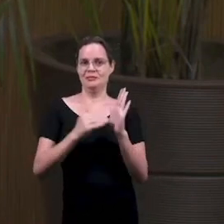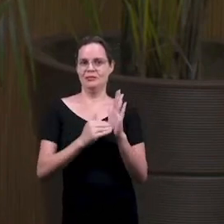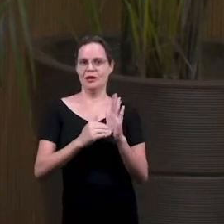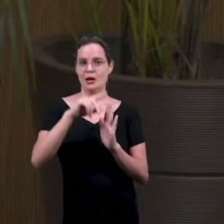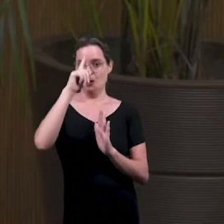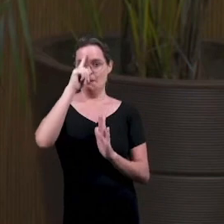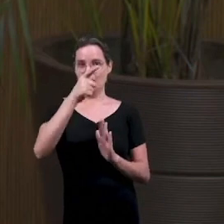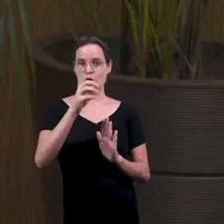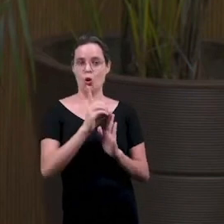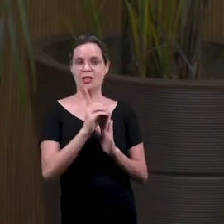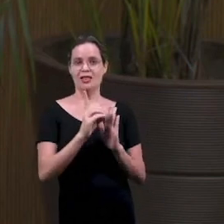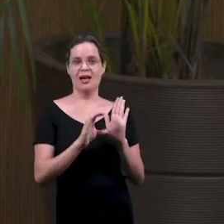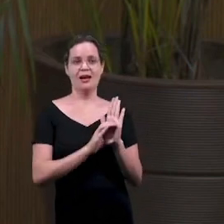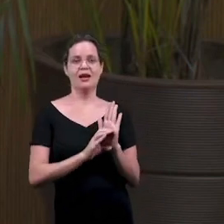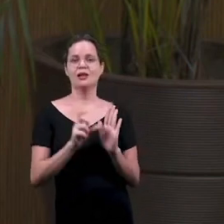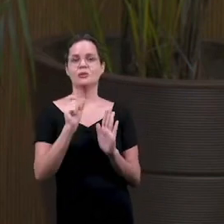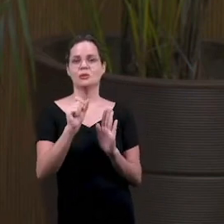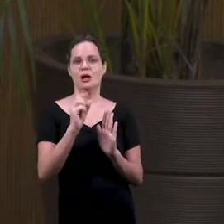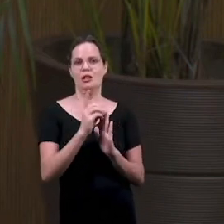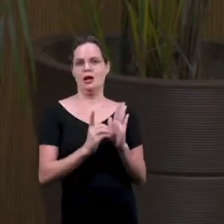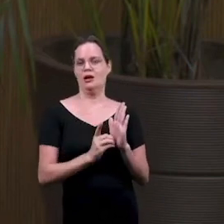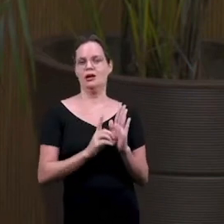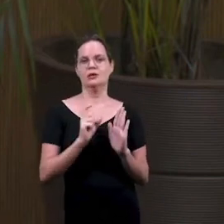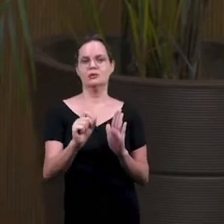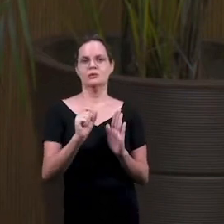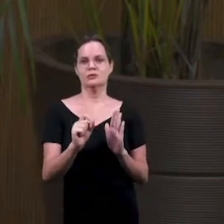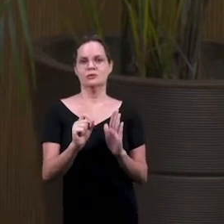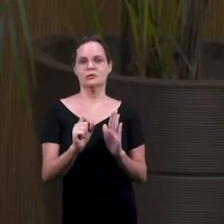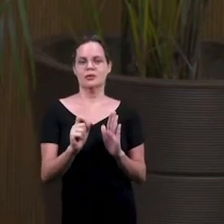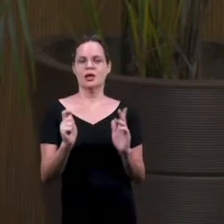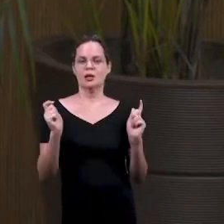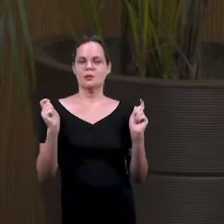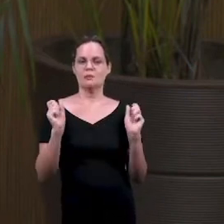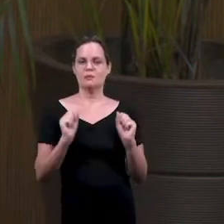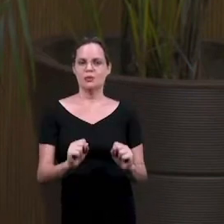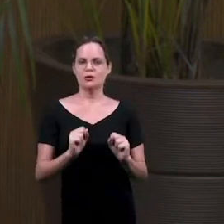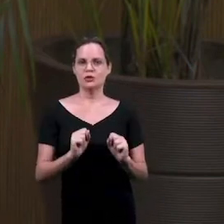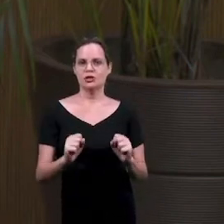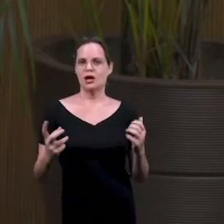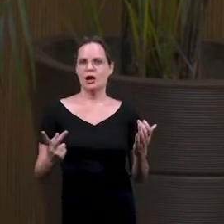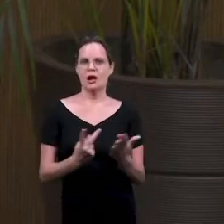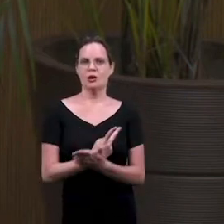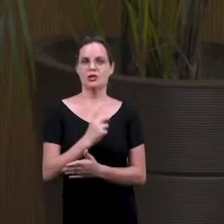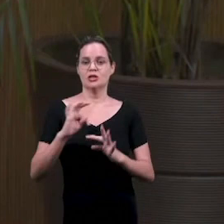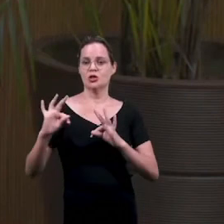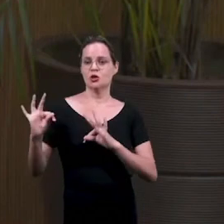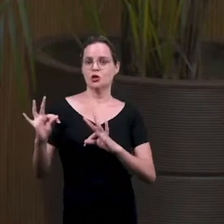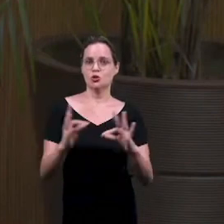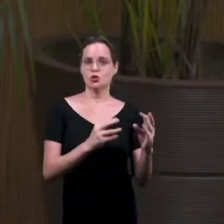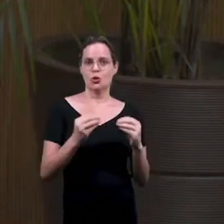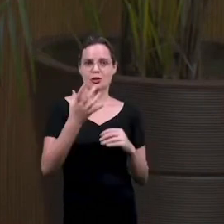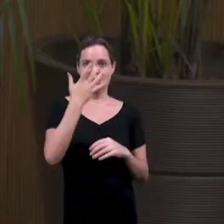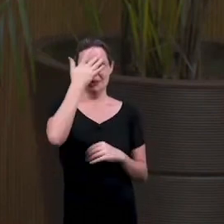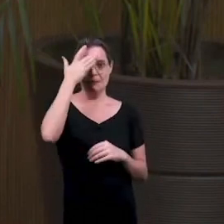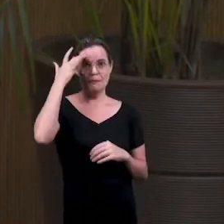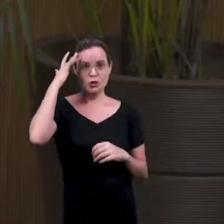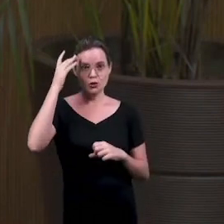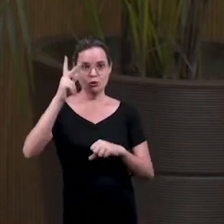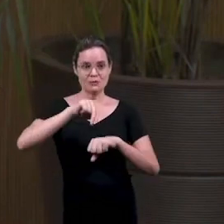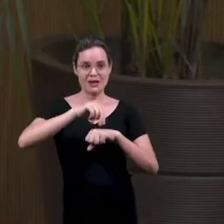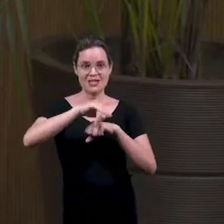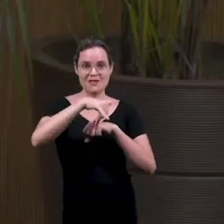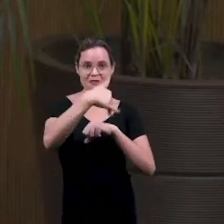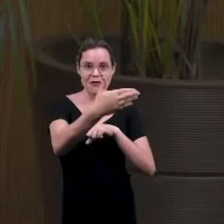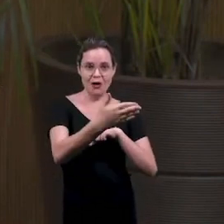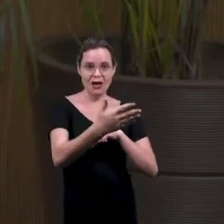la primer ministra del país, ella determinó por decreto que traería a todos los